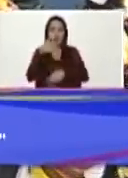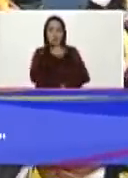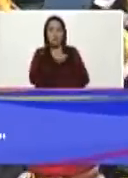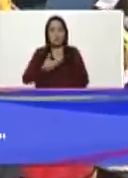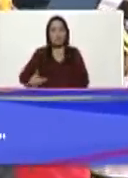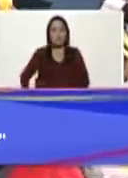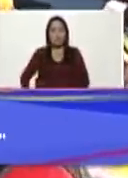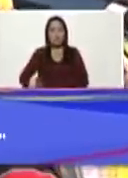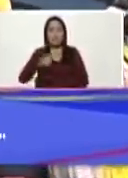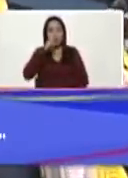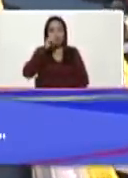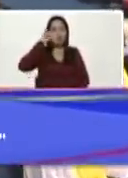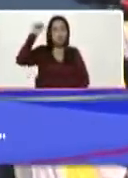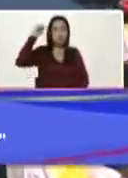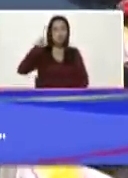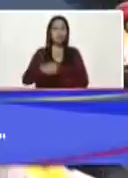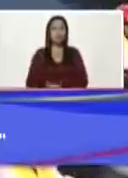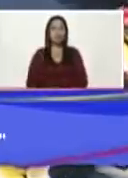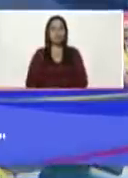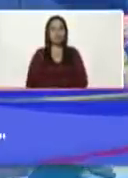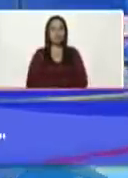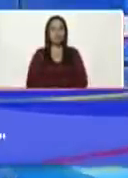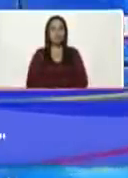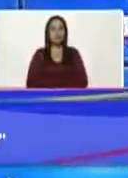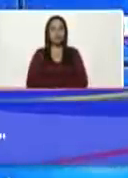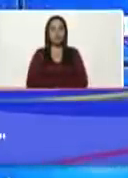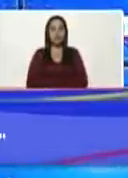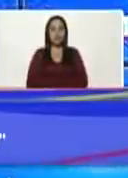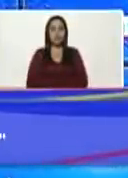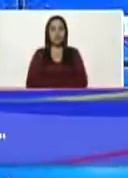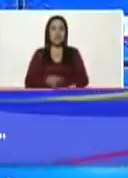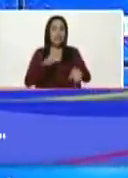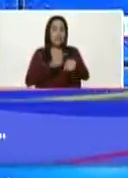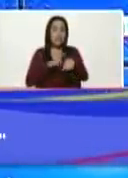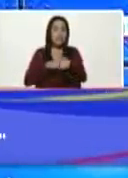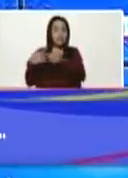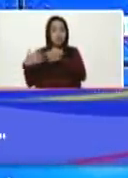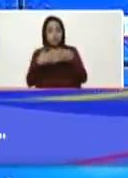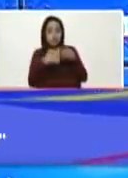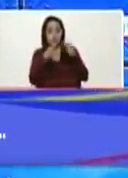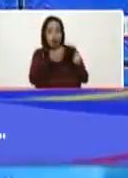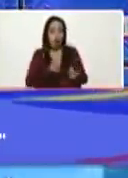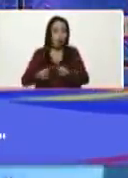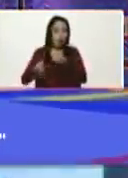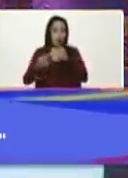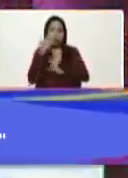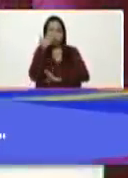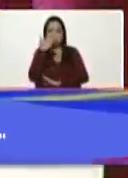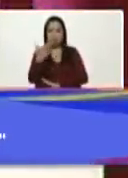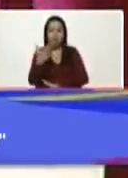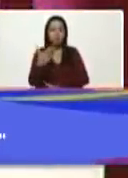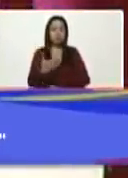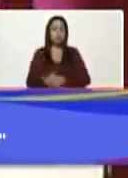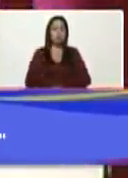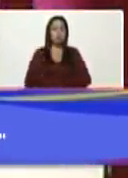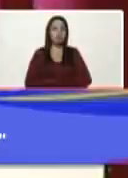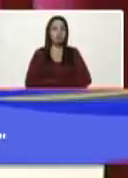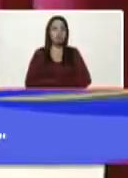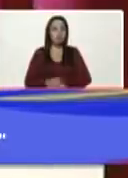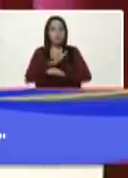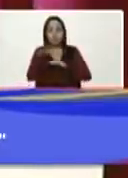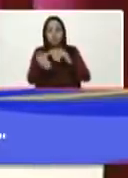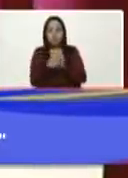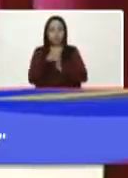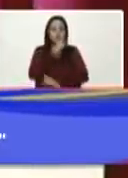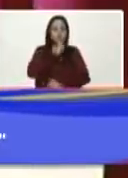presidente obrero Nicolás Maduro, que en medio de una guerra económica ha hecho frente a cada adversidad de la mano